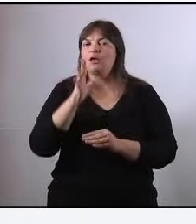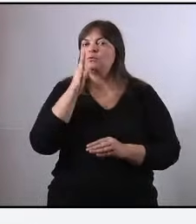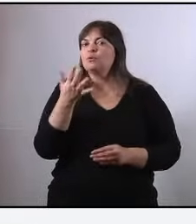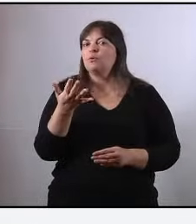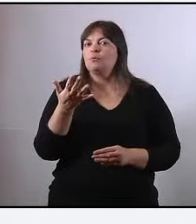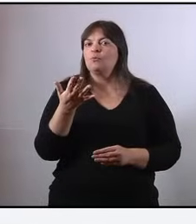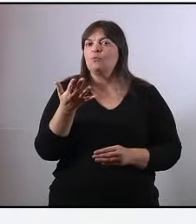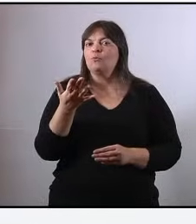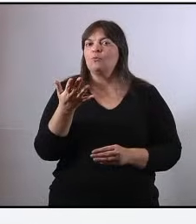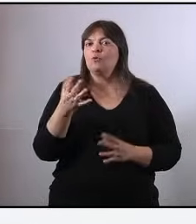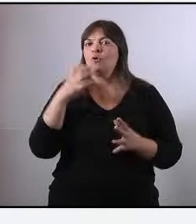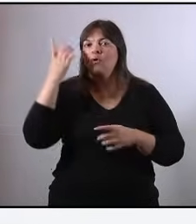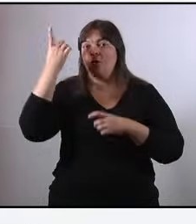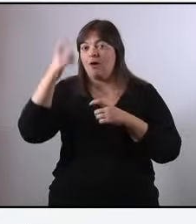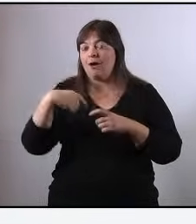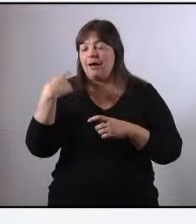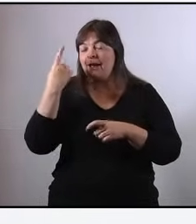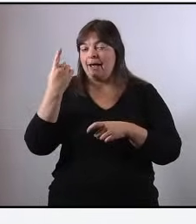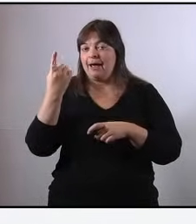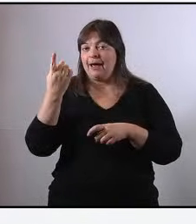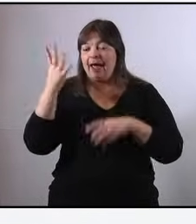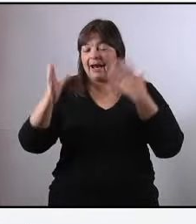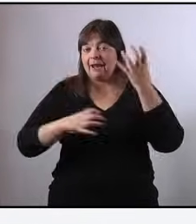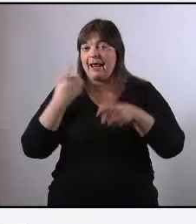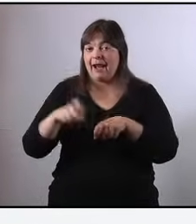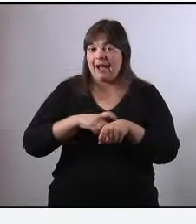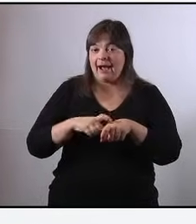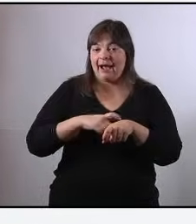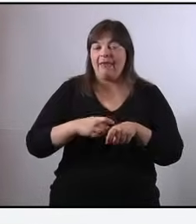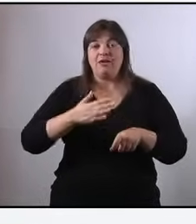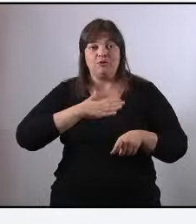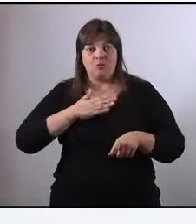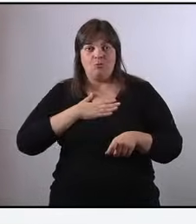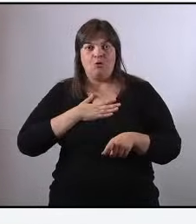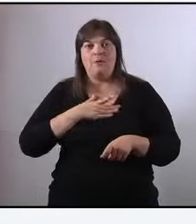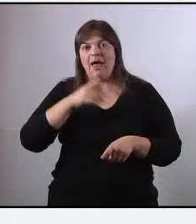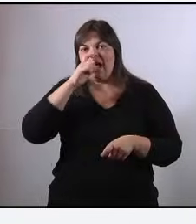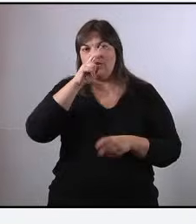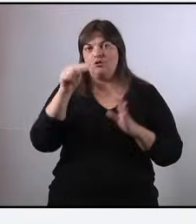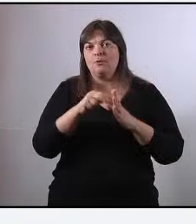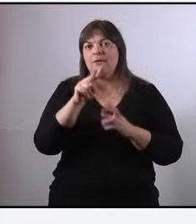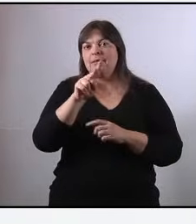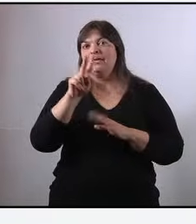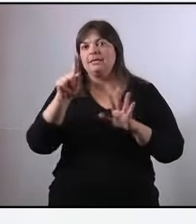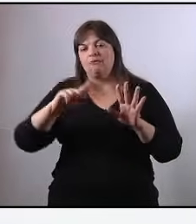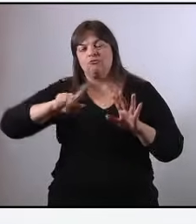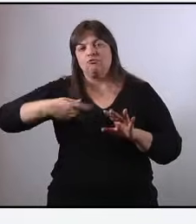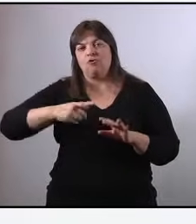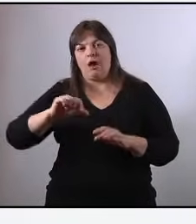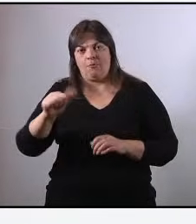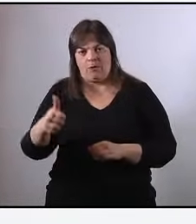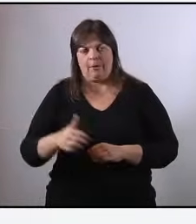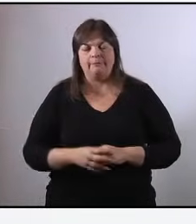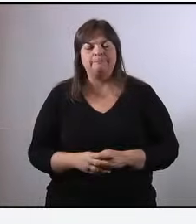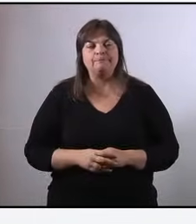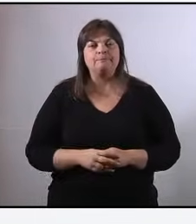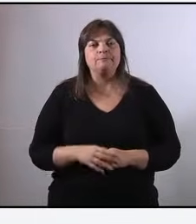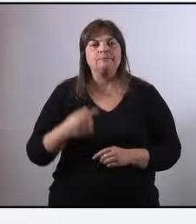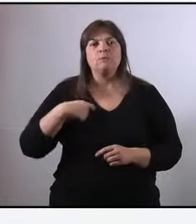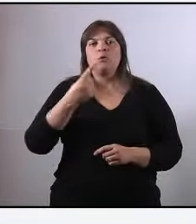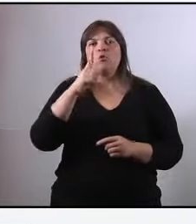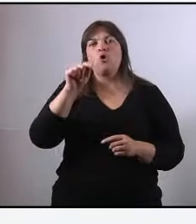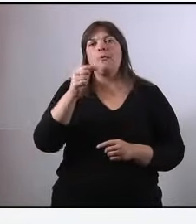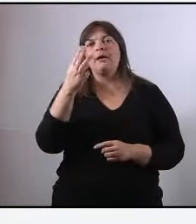la cría de razas ganaderas autóctonas en el año 2026. Vamos a destinar